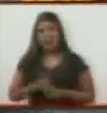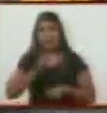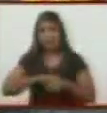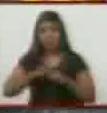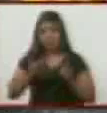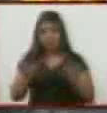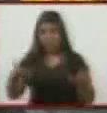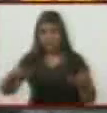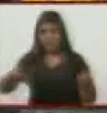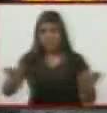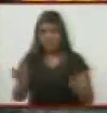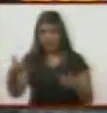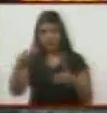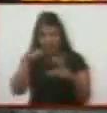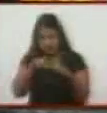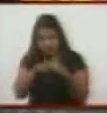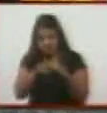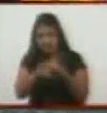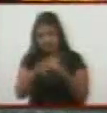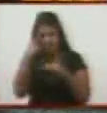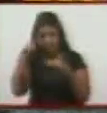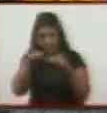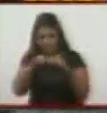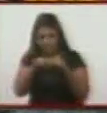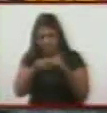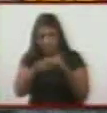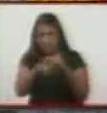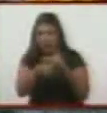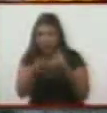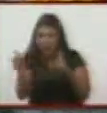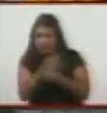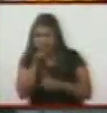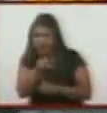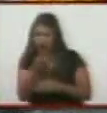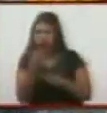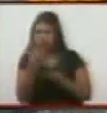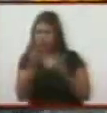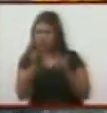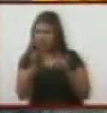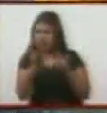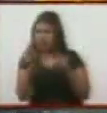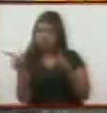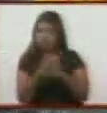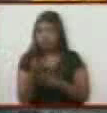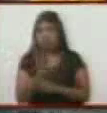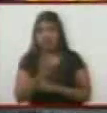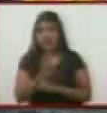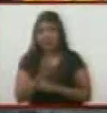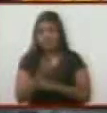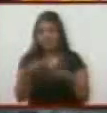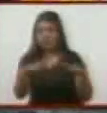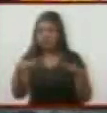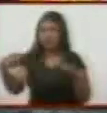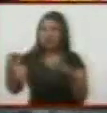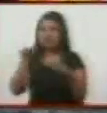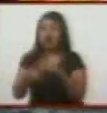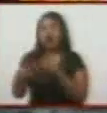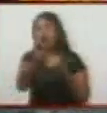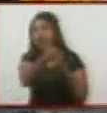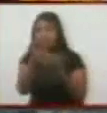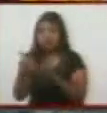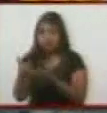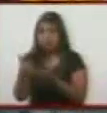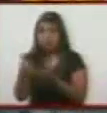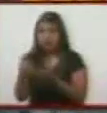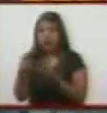estaba pasando por los rayos X, unas maletas que daban una sombra. Inmediatamente se colocó en una zona estéril y con la ayuda de los guía